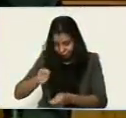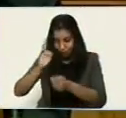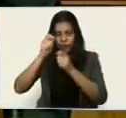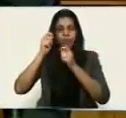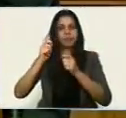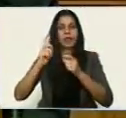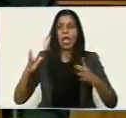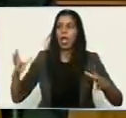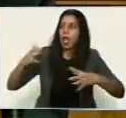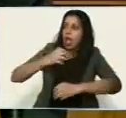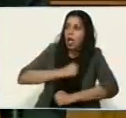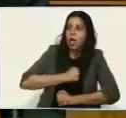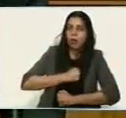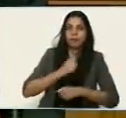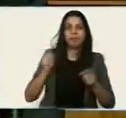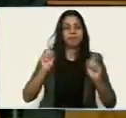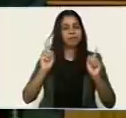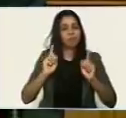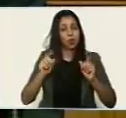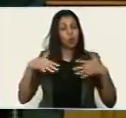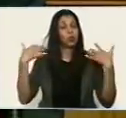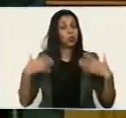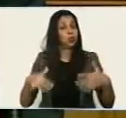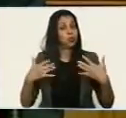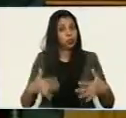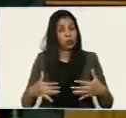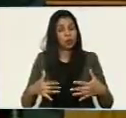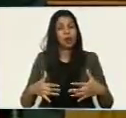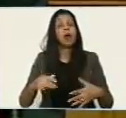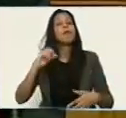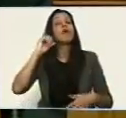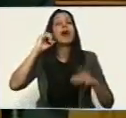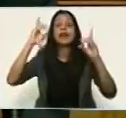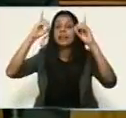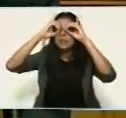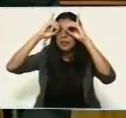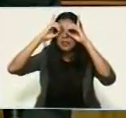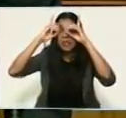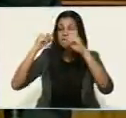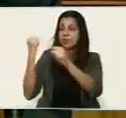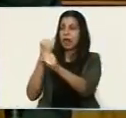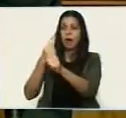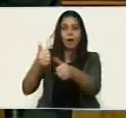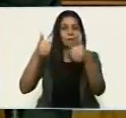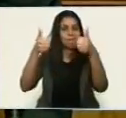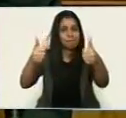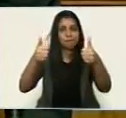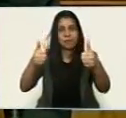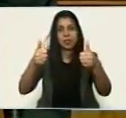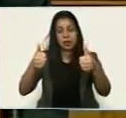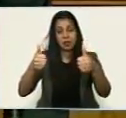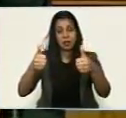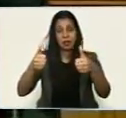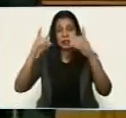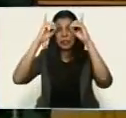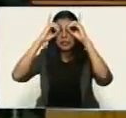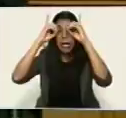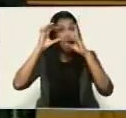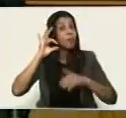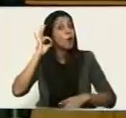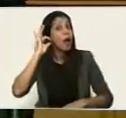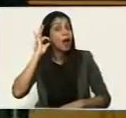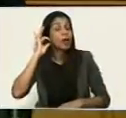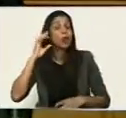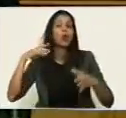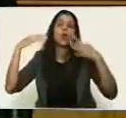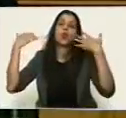de ninguna naturaleza, la labor desempeñada por nuestra querida Delcy Rodríguez, que le tocó